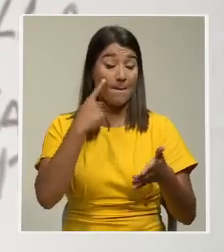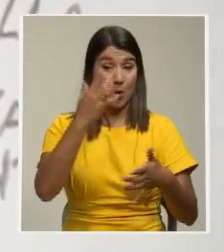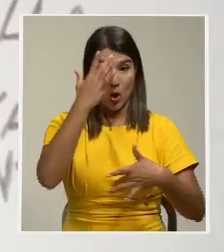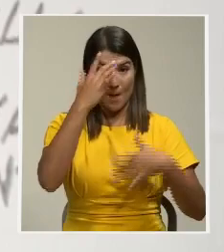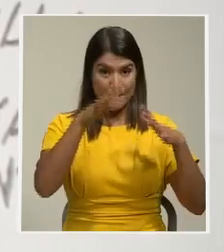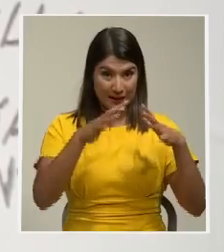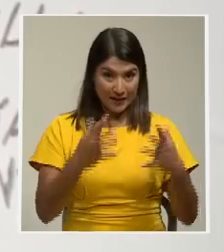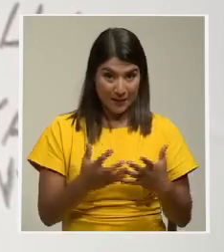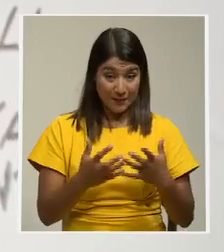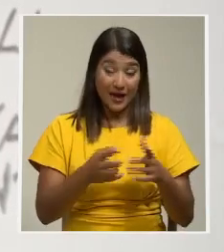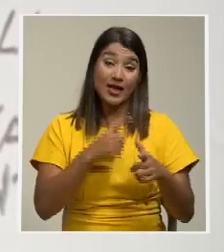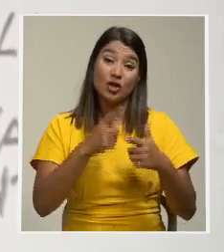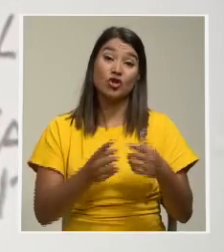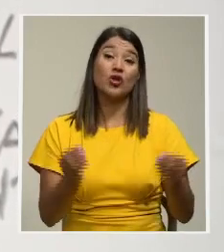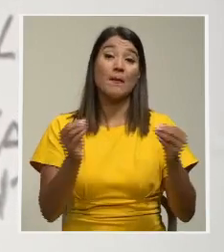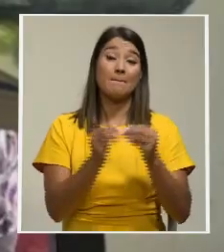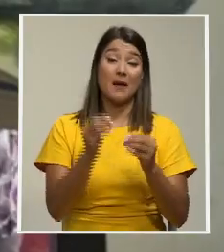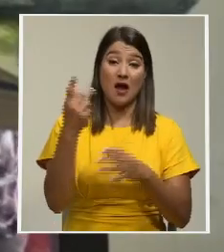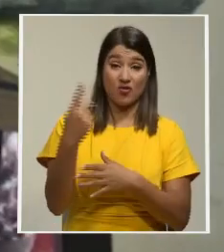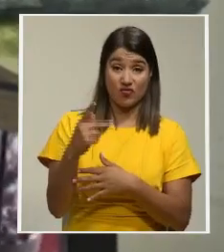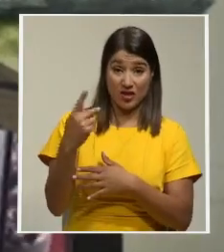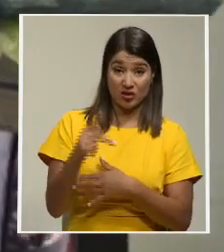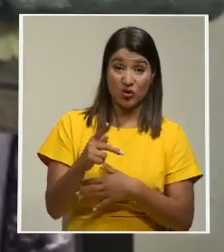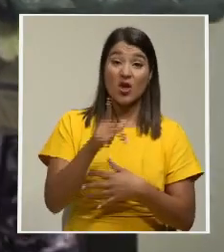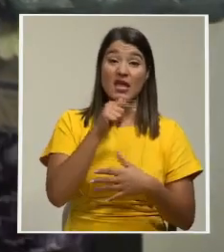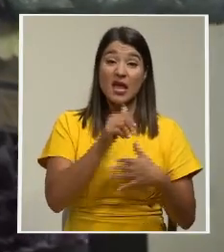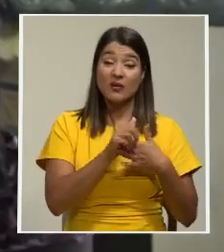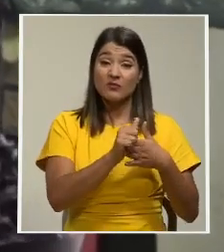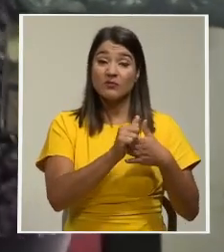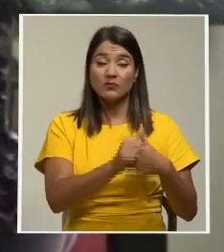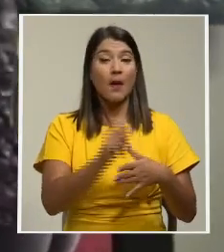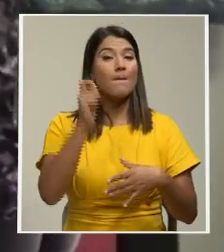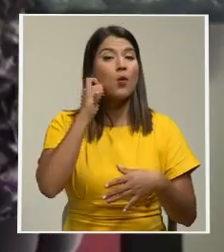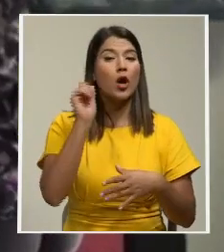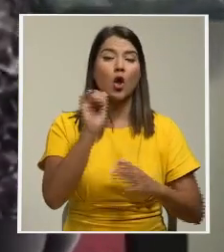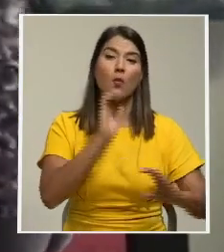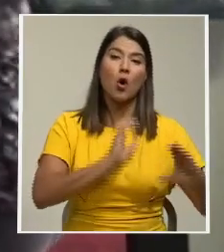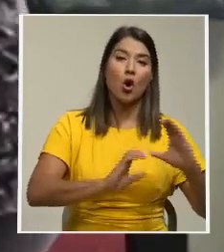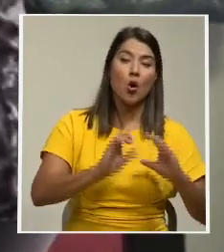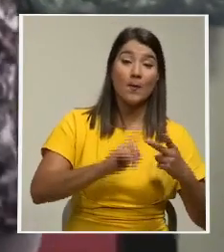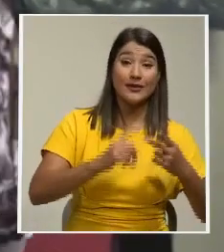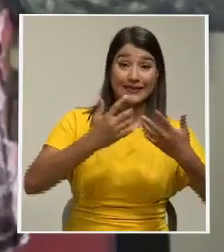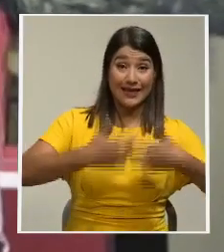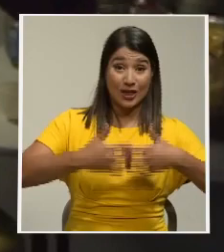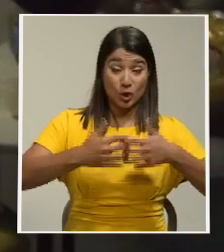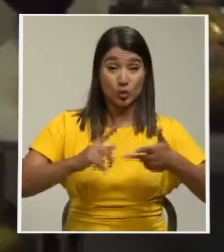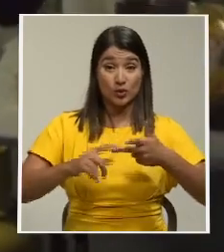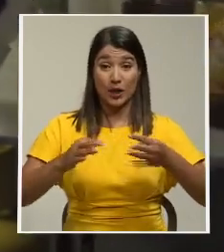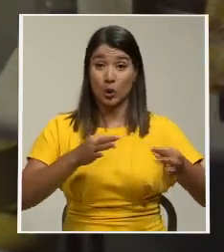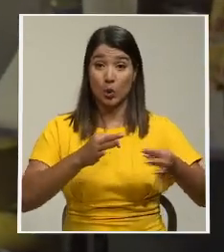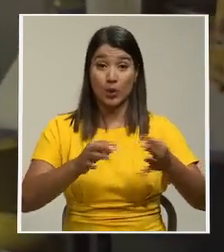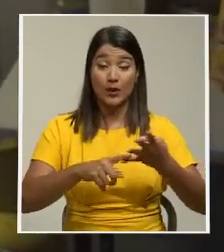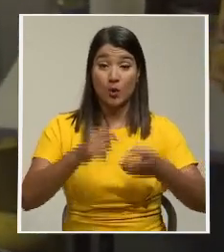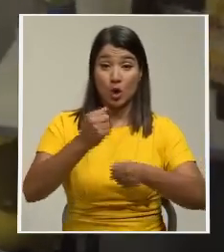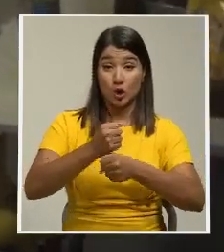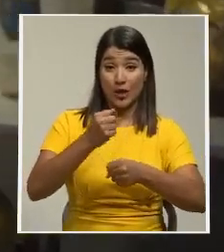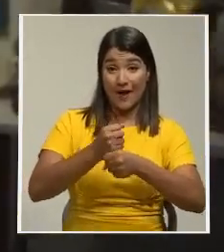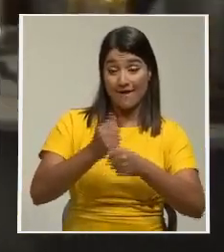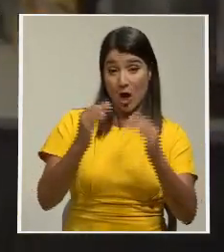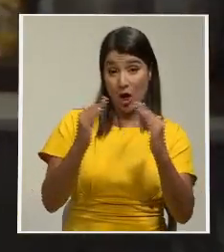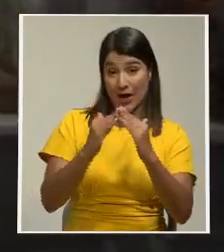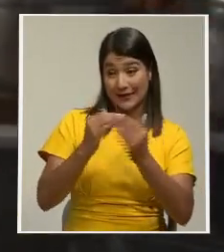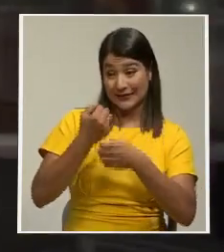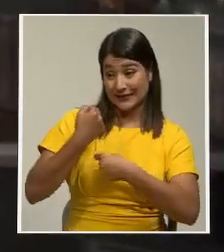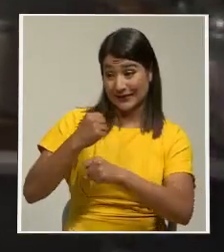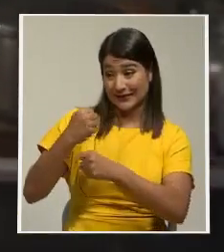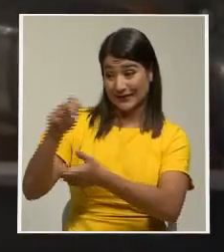lo tanto en mayor riesgo son dominados por las mujeres, como el comercio, las industrias manufactureras, el turismo y el trabajo doméstico remunerado,